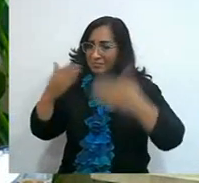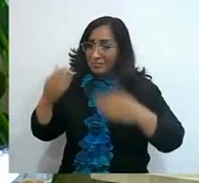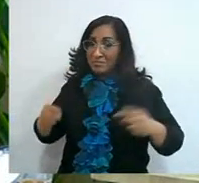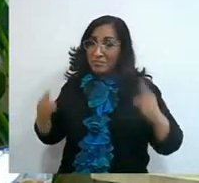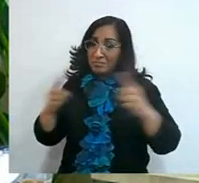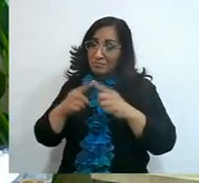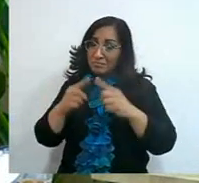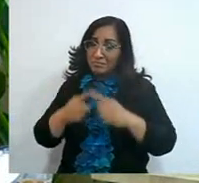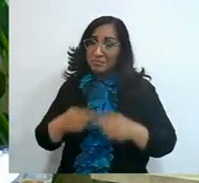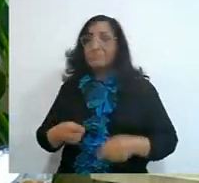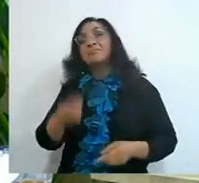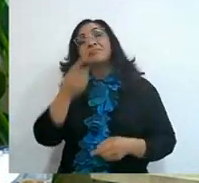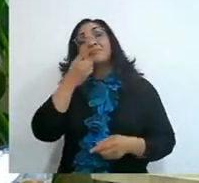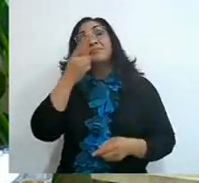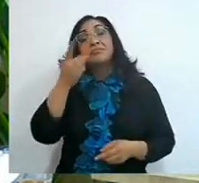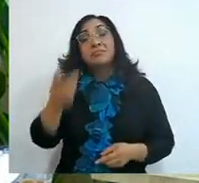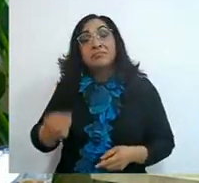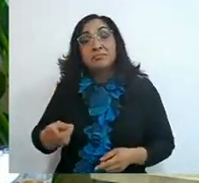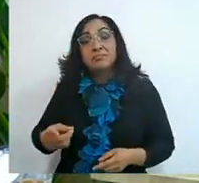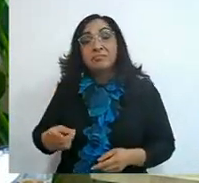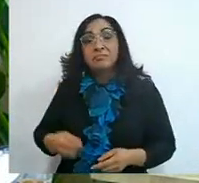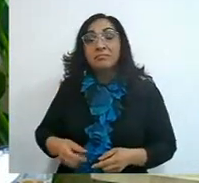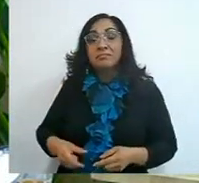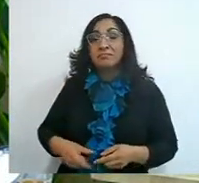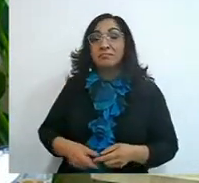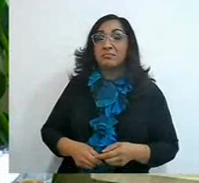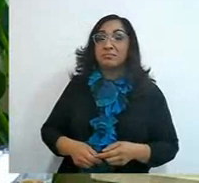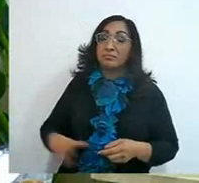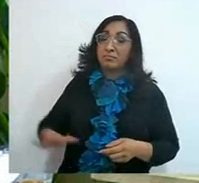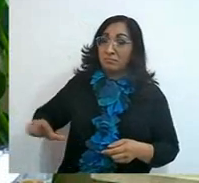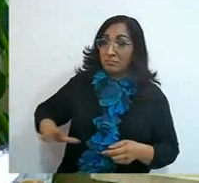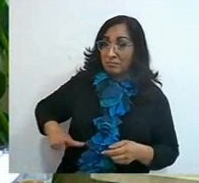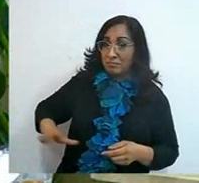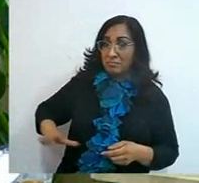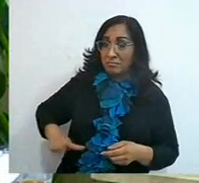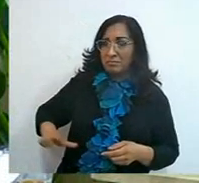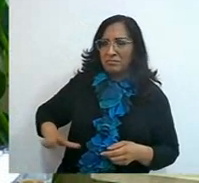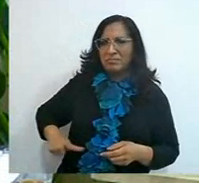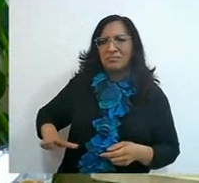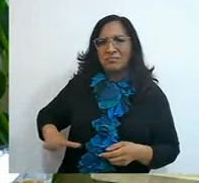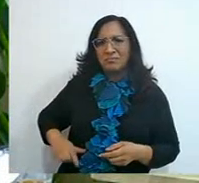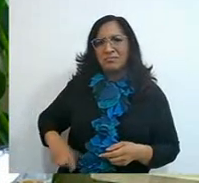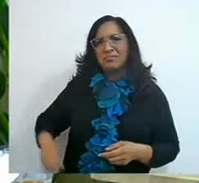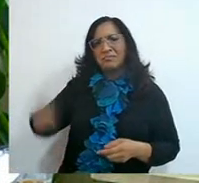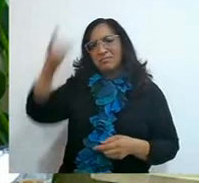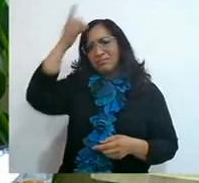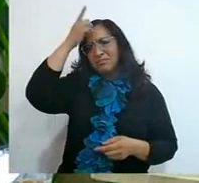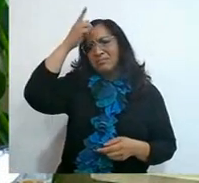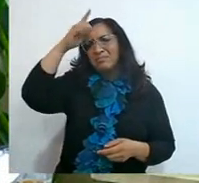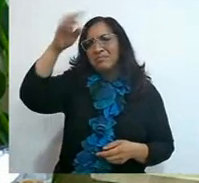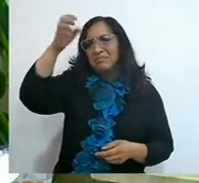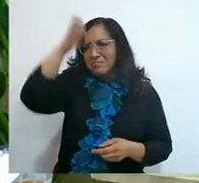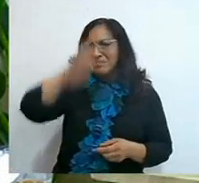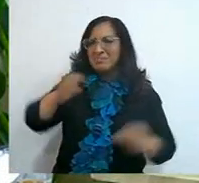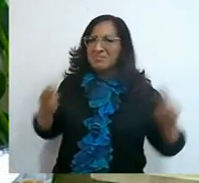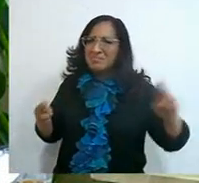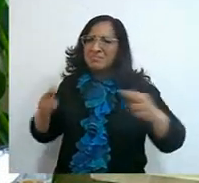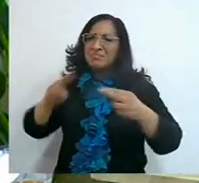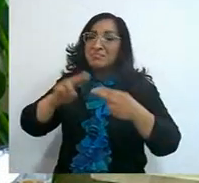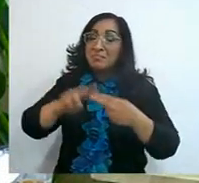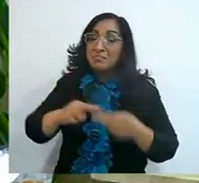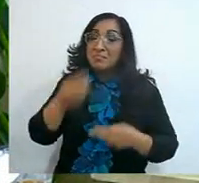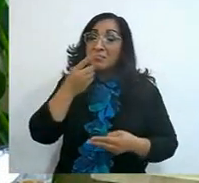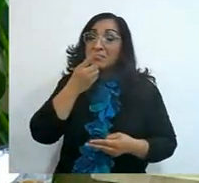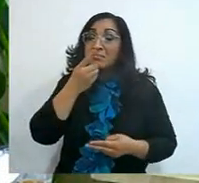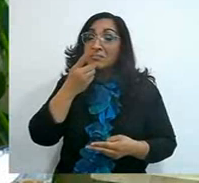cuando nos dijeron, ¿verdad?, de la autoridad espiritual también, una doctrina extraña, nos dice que el hombre nos cubre,